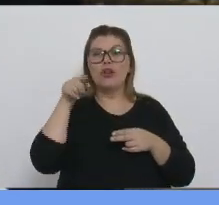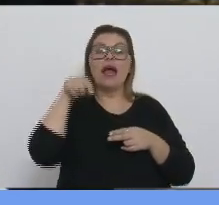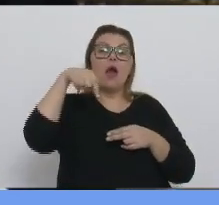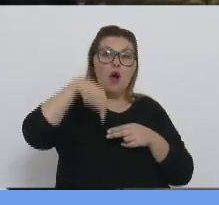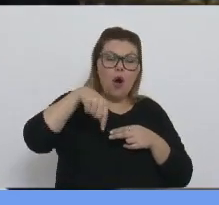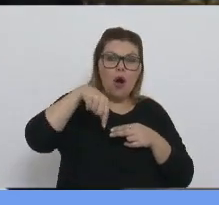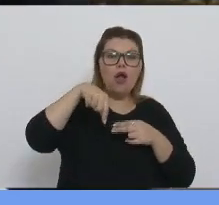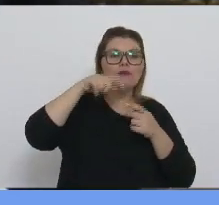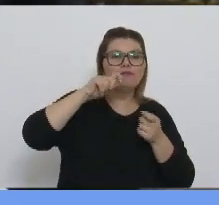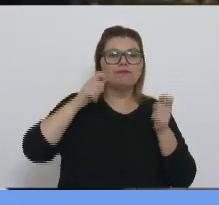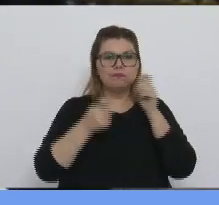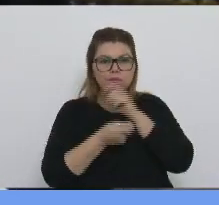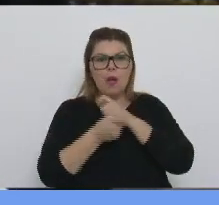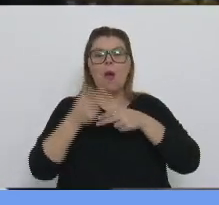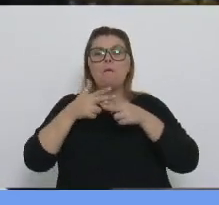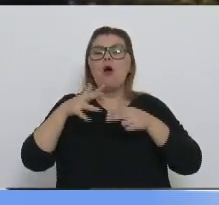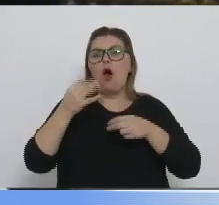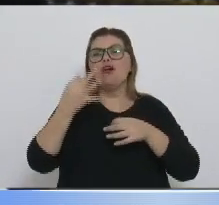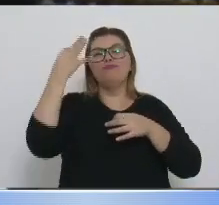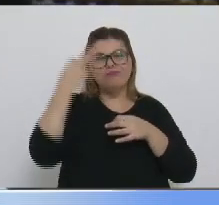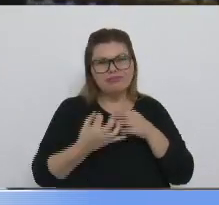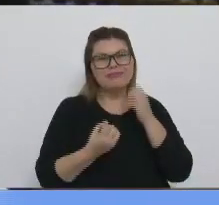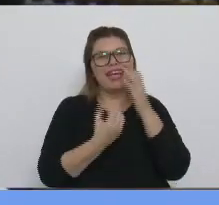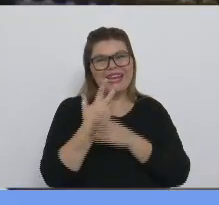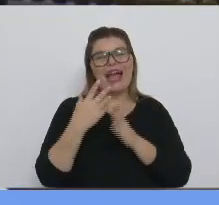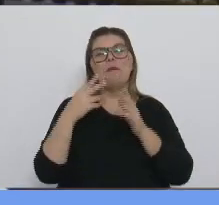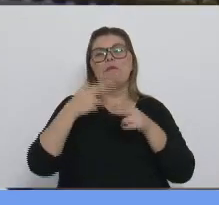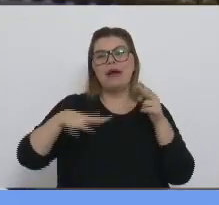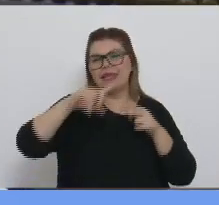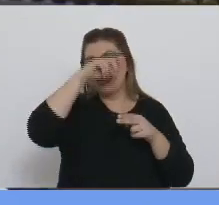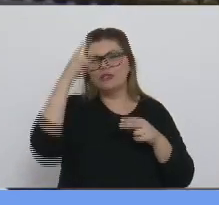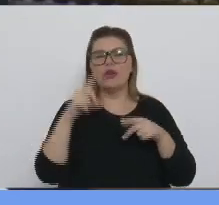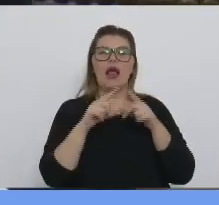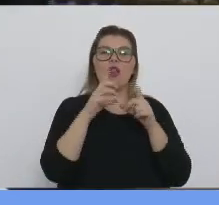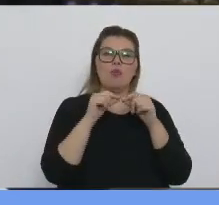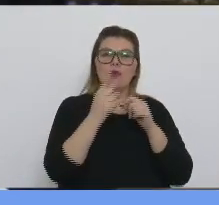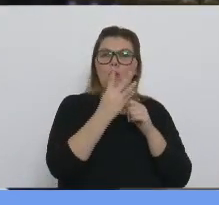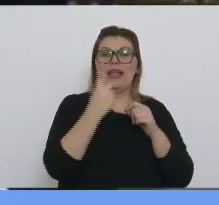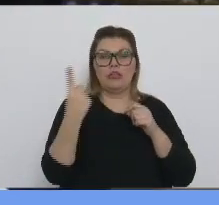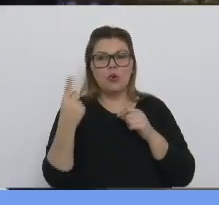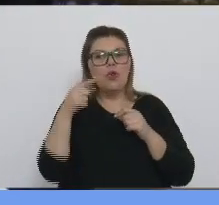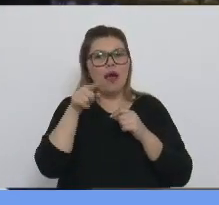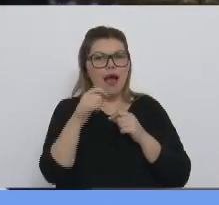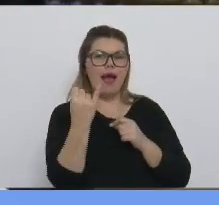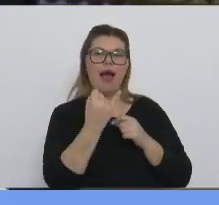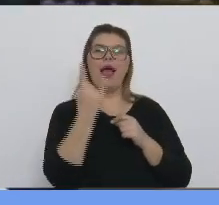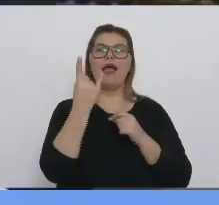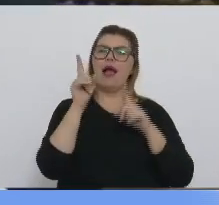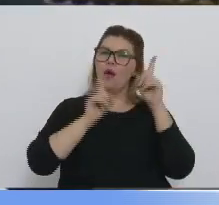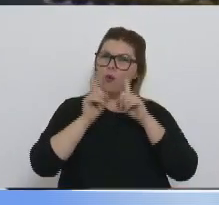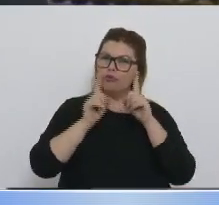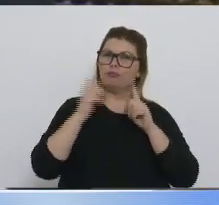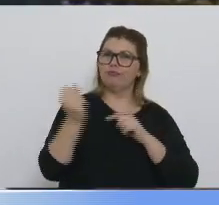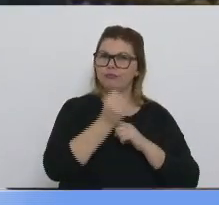nacional número 41 y acá surgen algunas cosas destacables primero es que desde mil